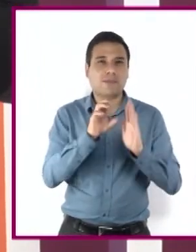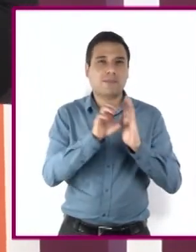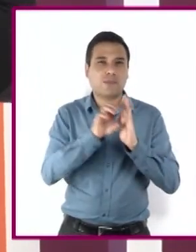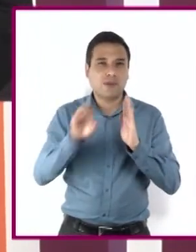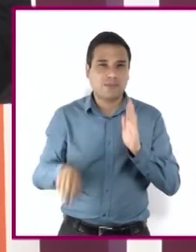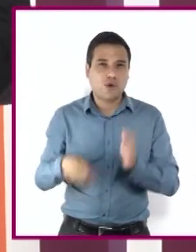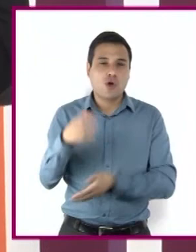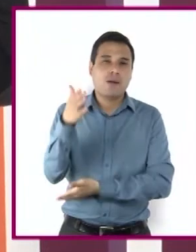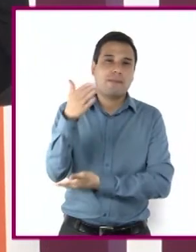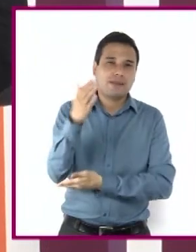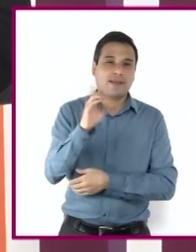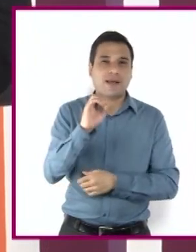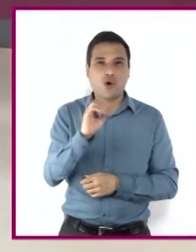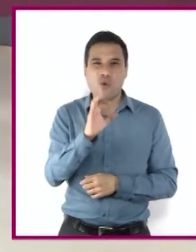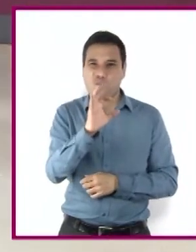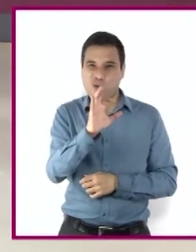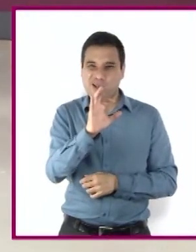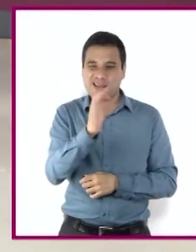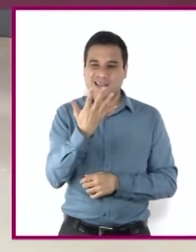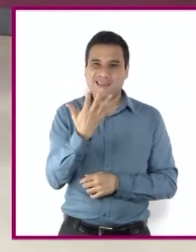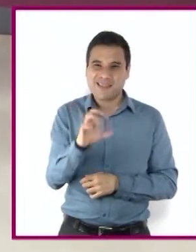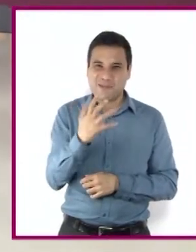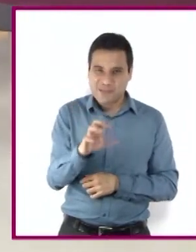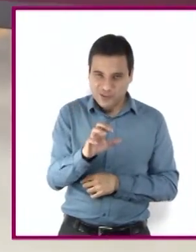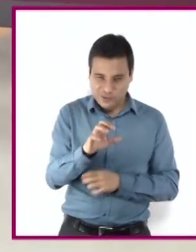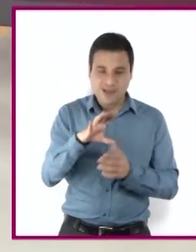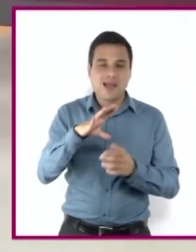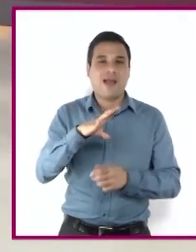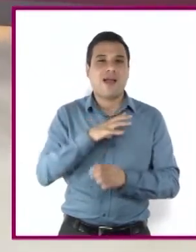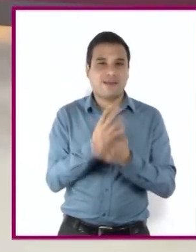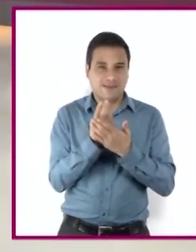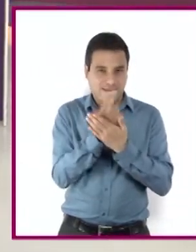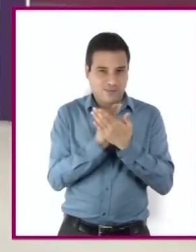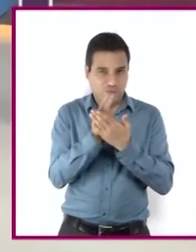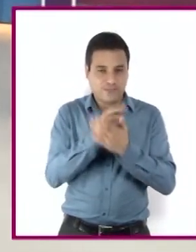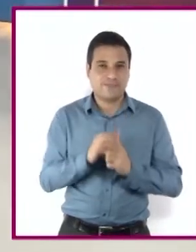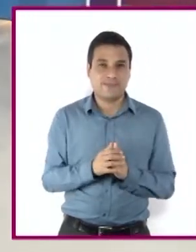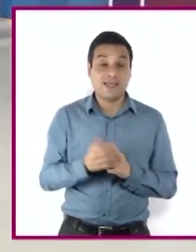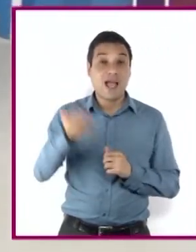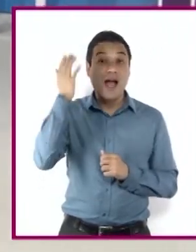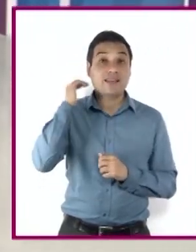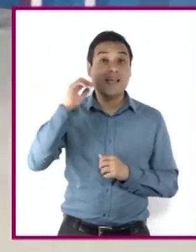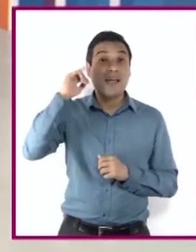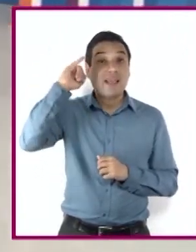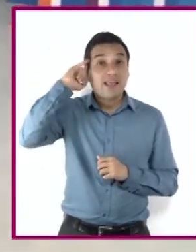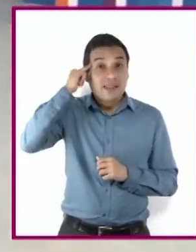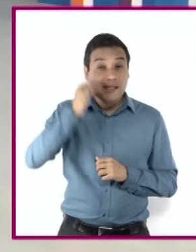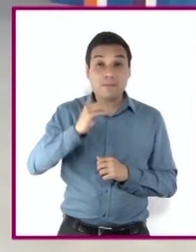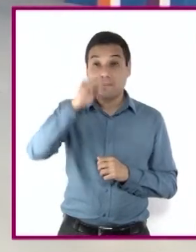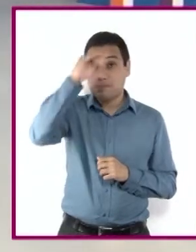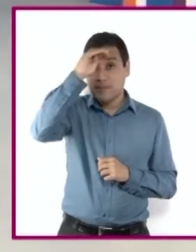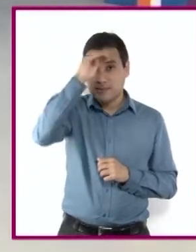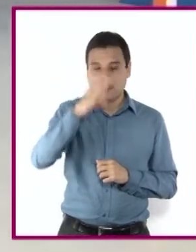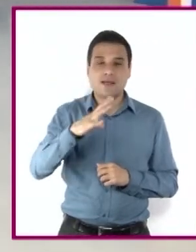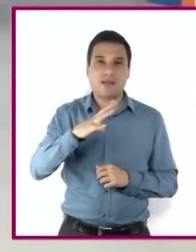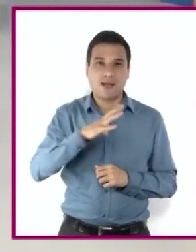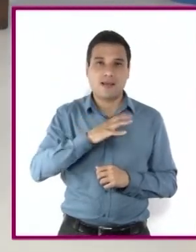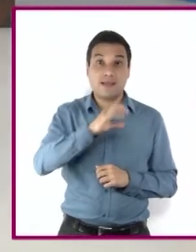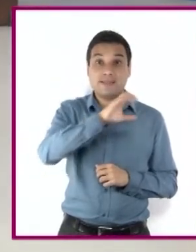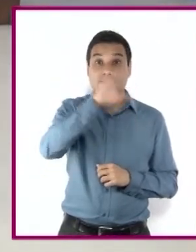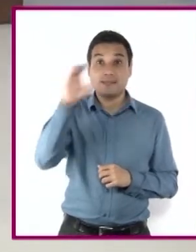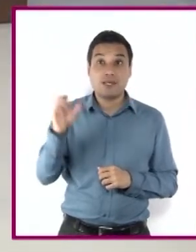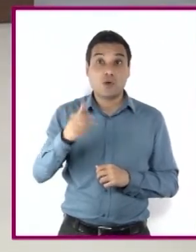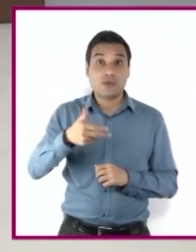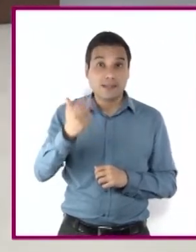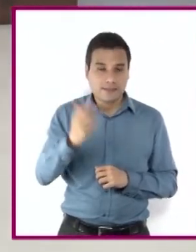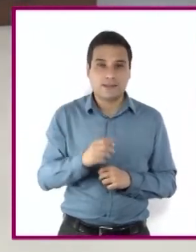en la moneda de 10 pesos. Conocimos que los indígenas prehispánicos creían en la existencia de 13 cielos, la